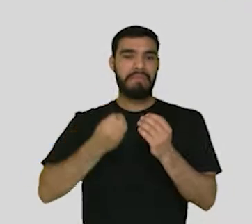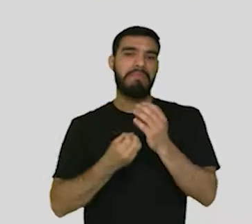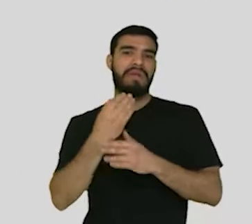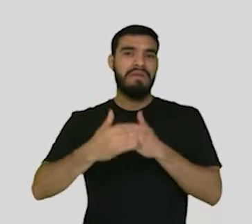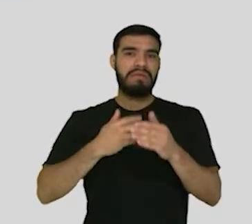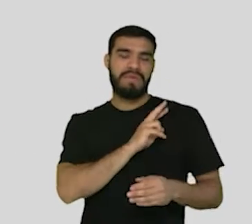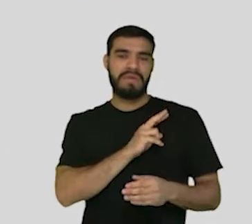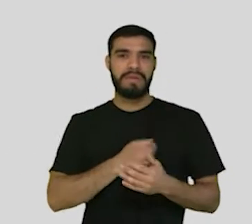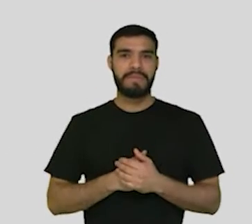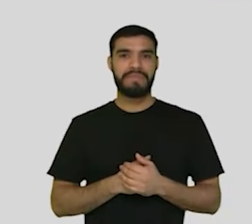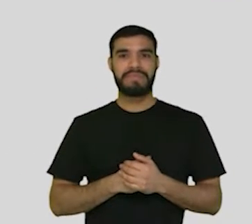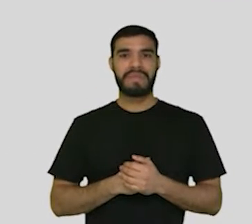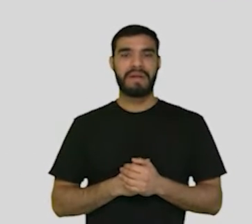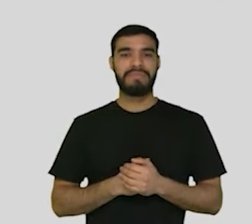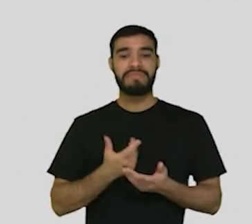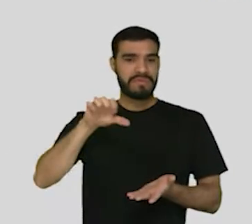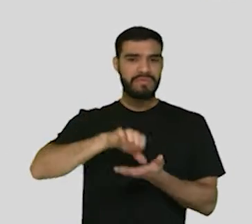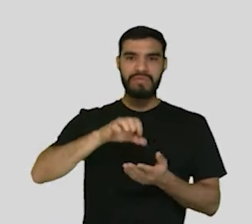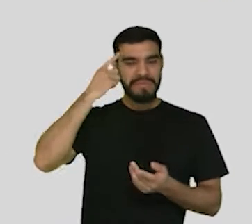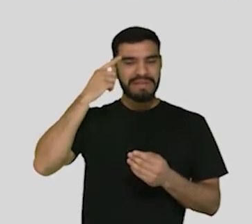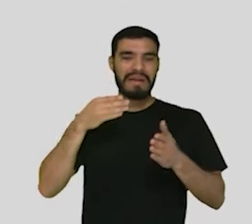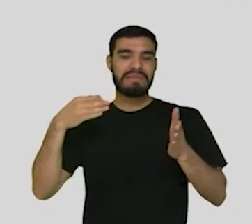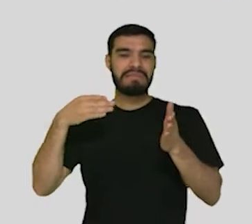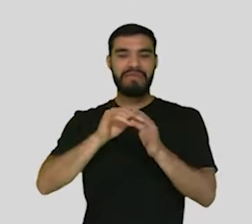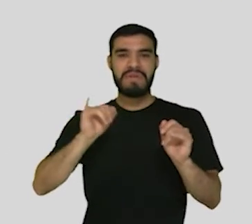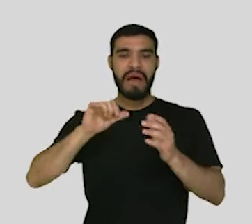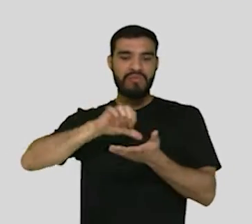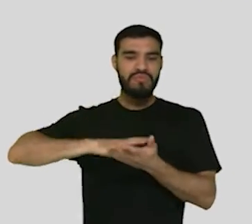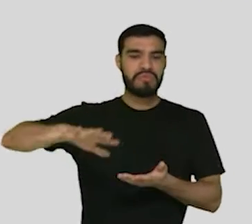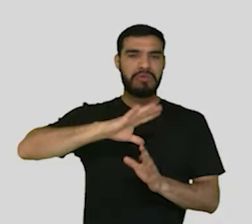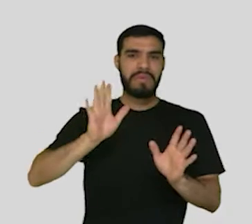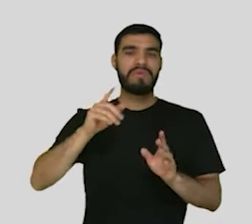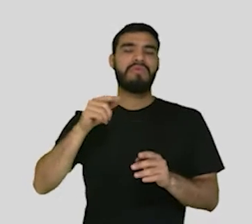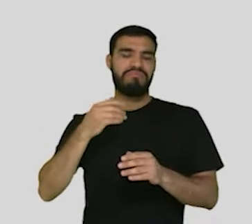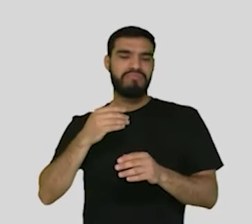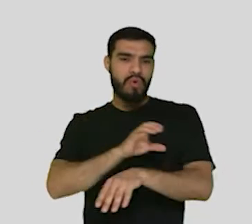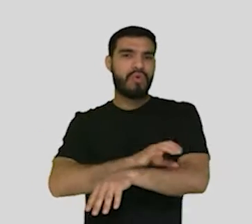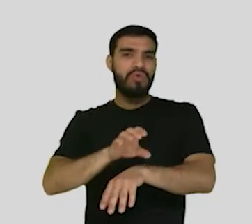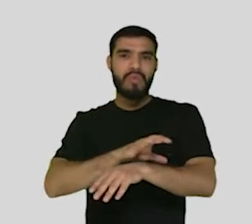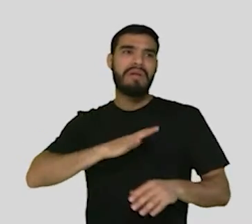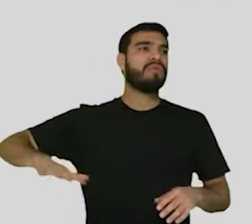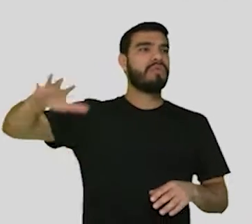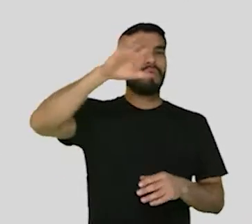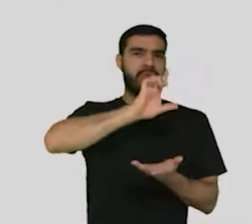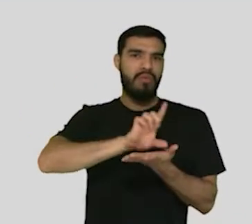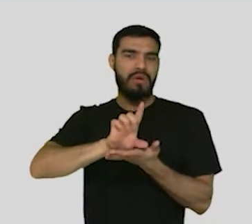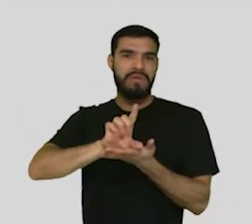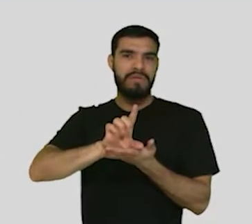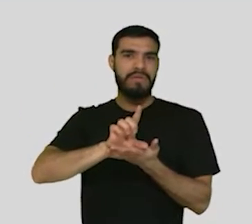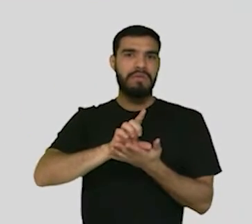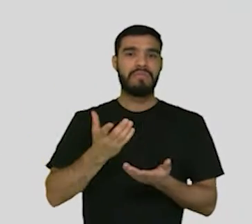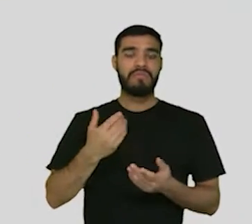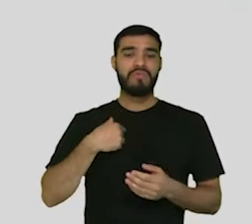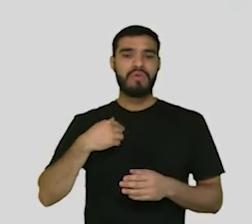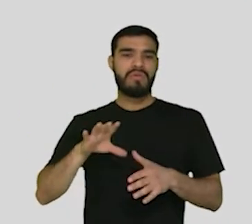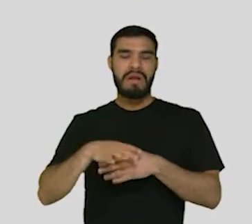jaco angarupi y catuma o pita jeco jape oñe marandú ja pues seramos co angaya la lucha ja